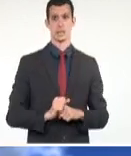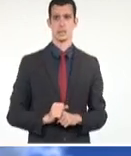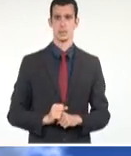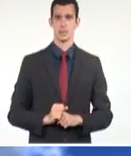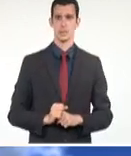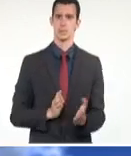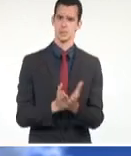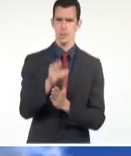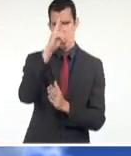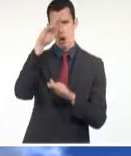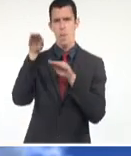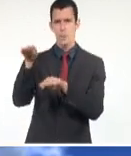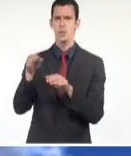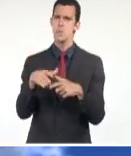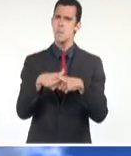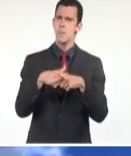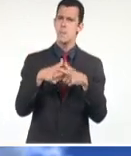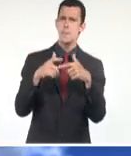activos se eleva a